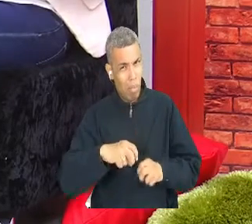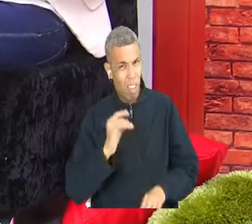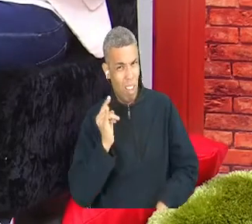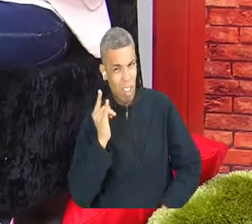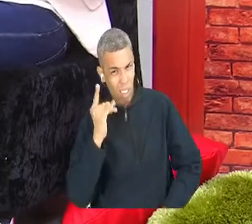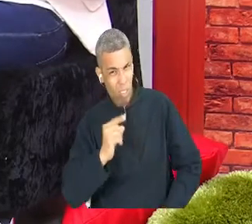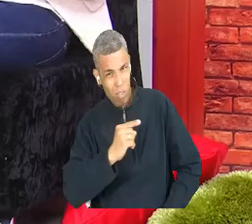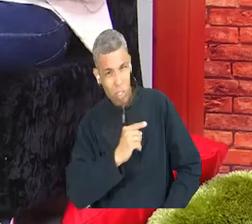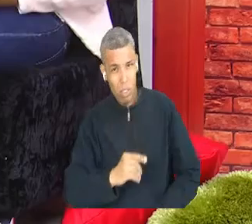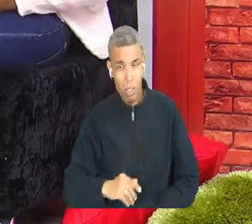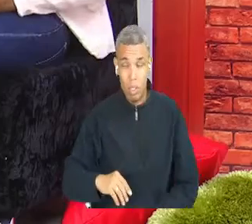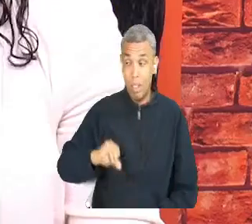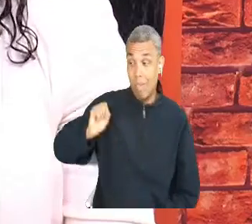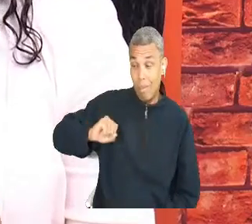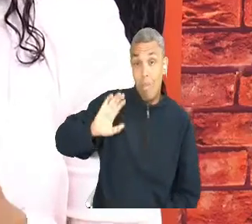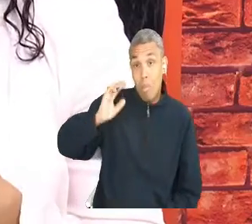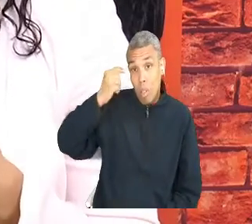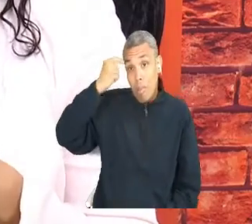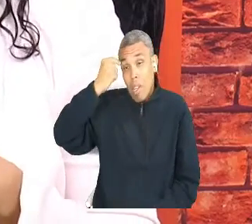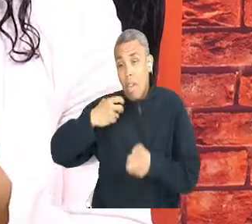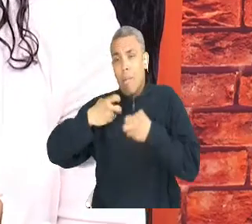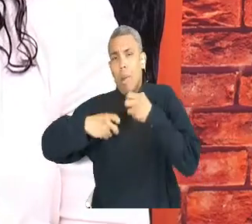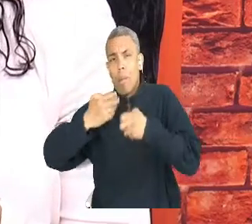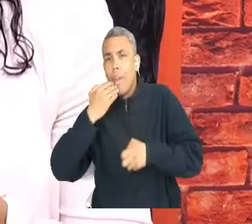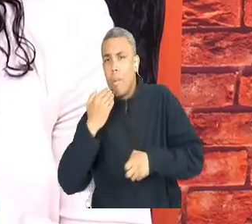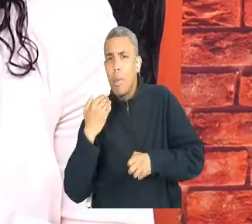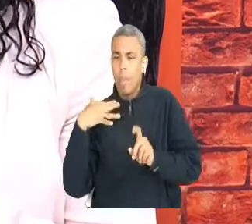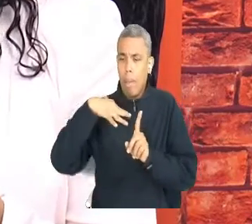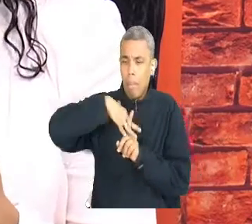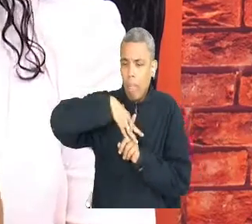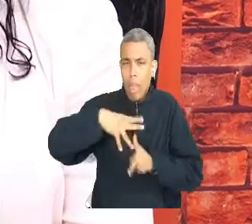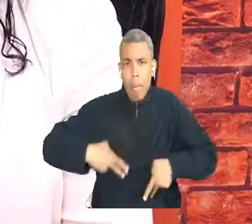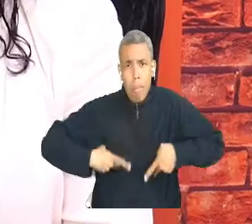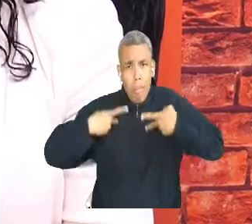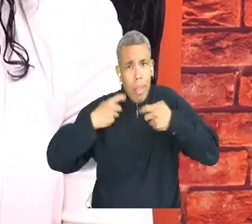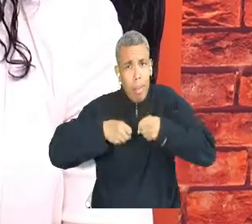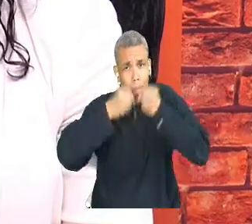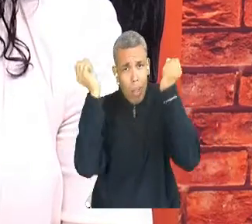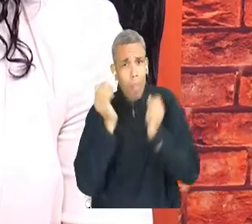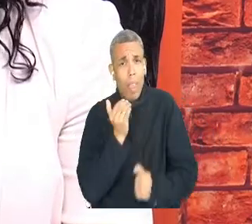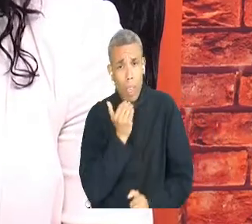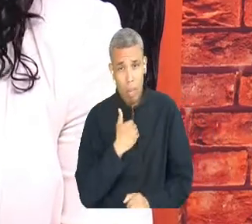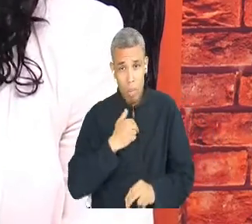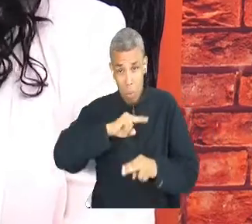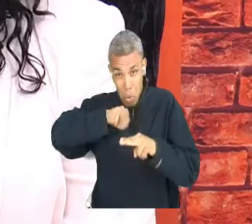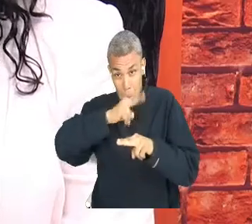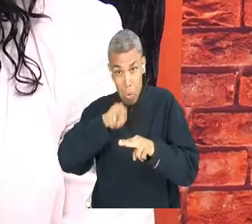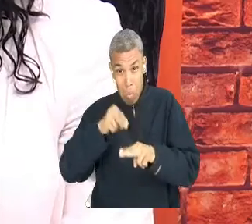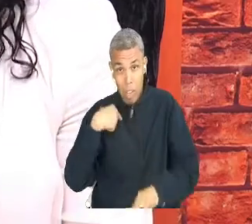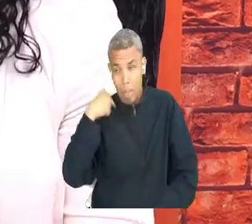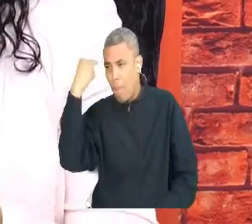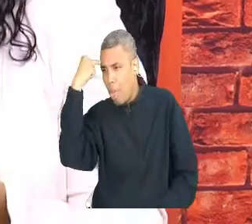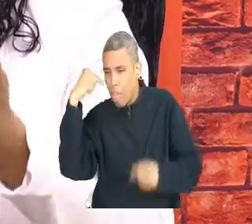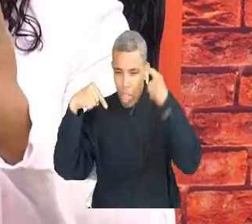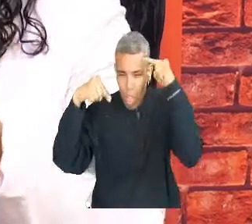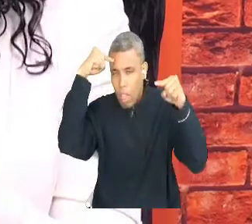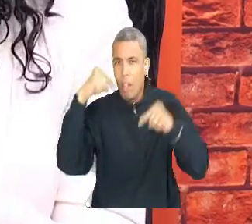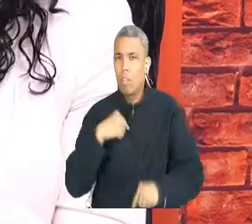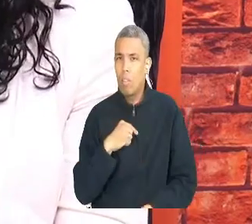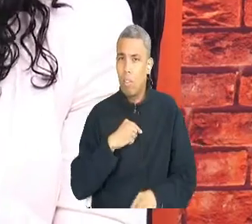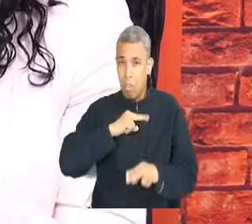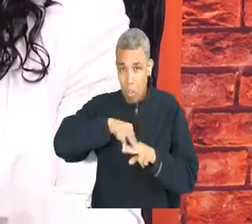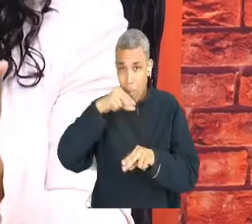empezando a perjudicar nuestra vida y si se vuelve algo constante ya no es algo que está dentro de la normalidad de lo que debemos hacer diariamente y pues nos